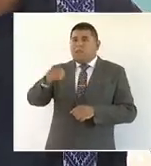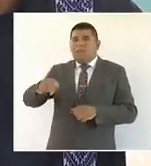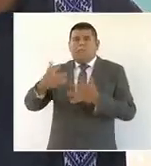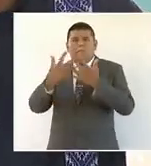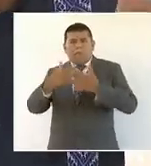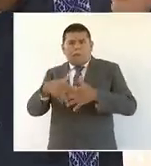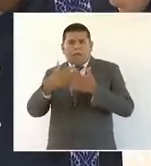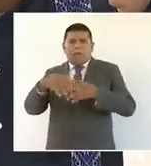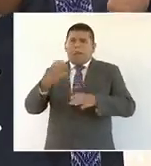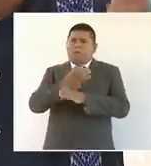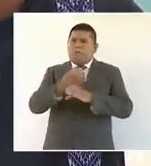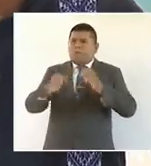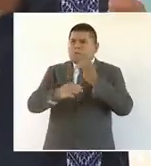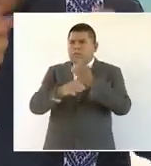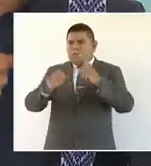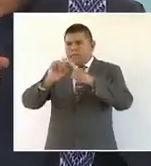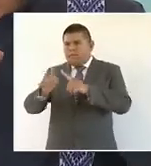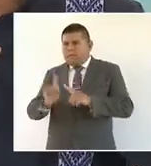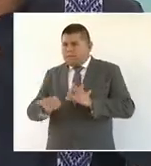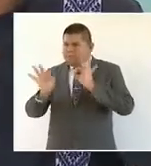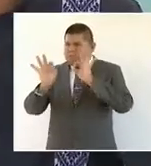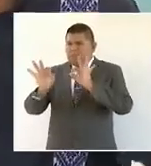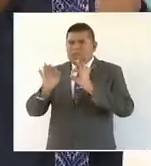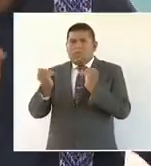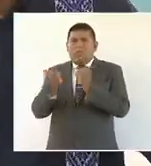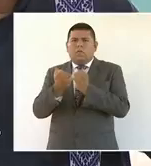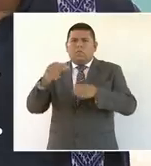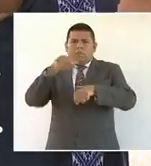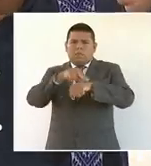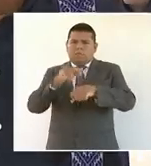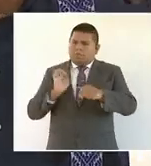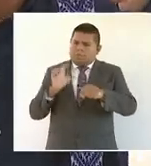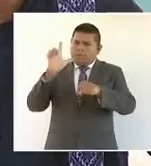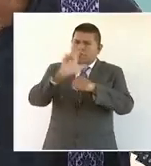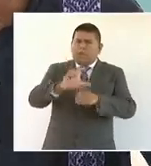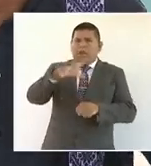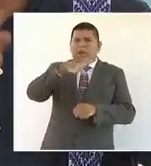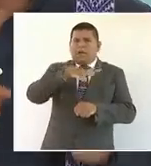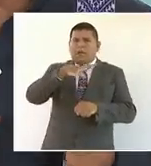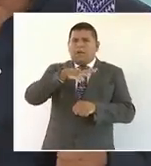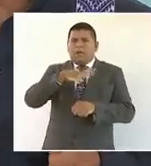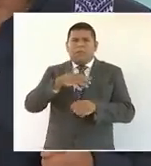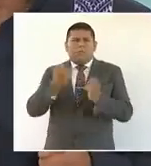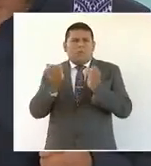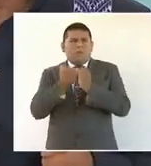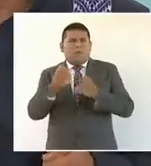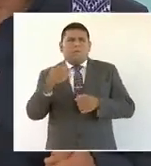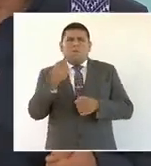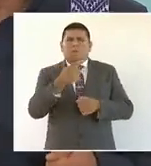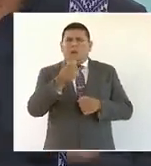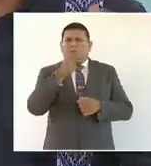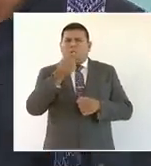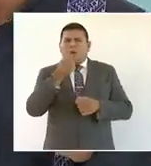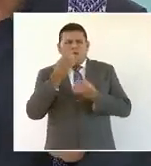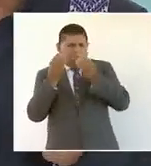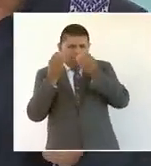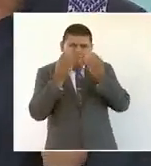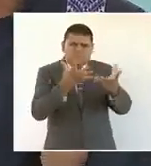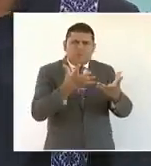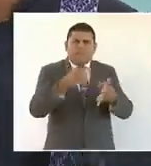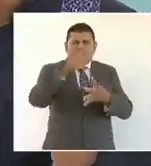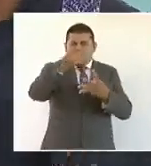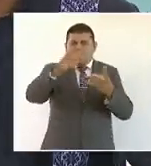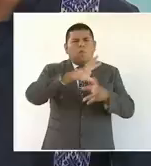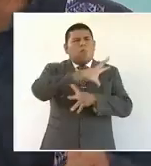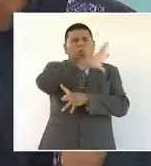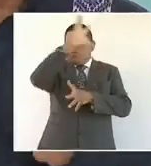y que haya especialistas y que se les entreguen todos sus medicamentos y todo